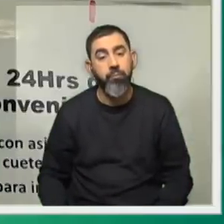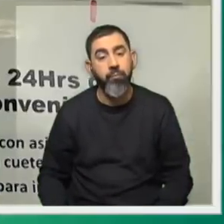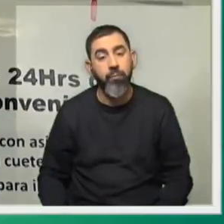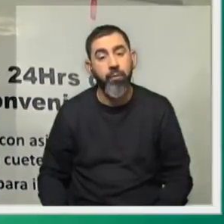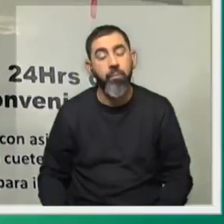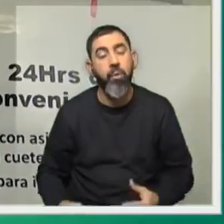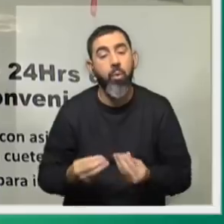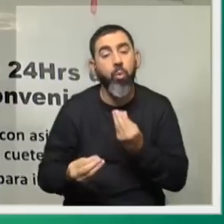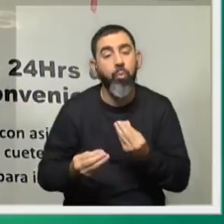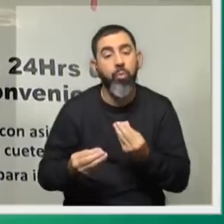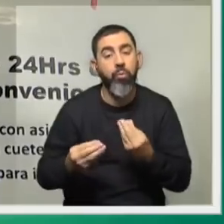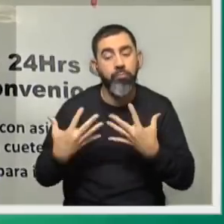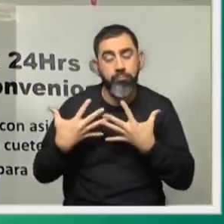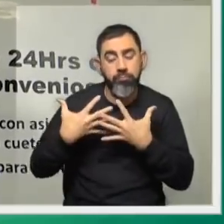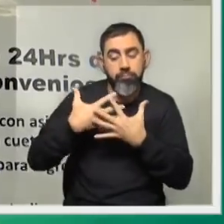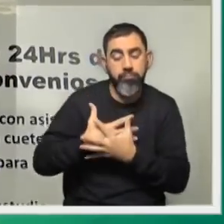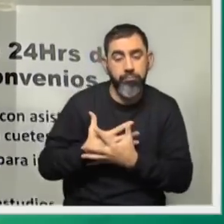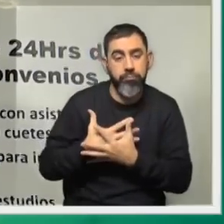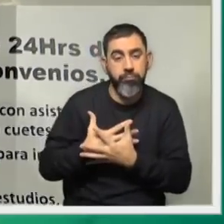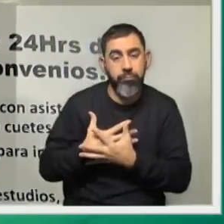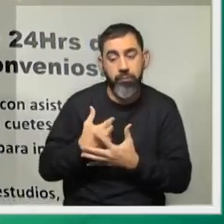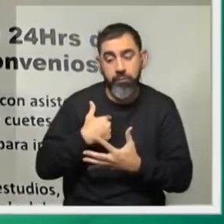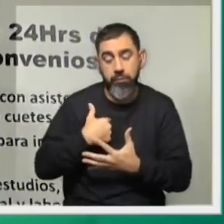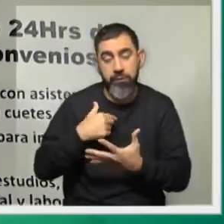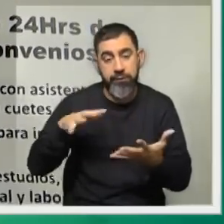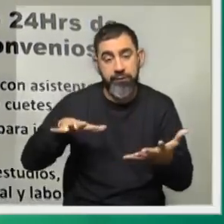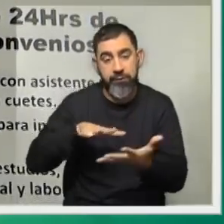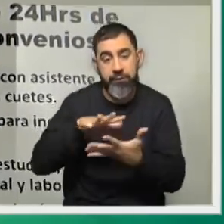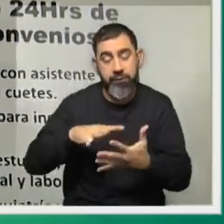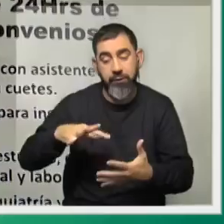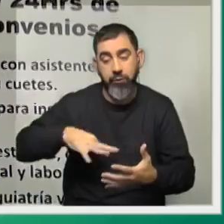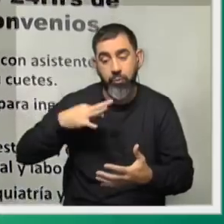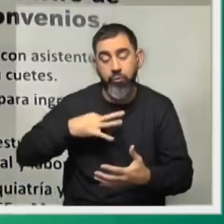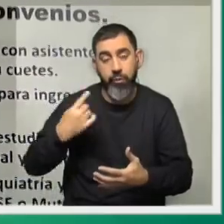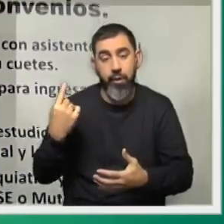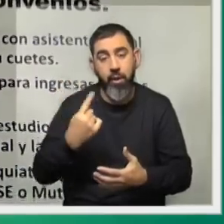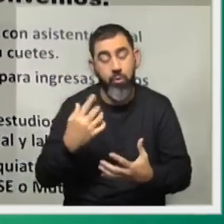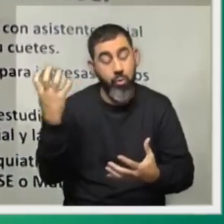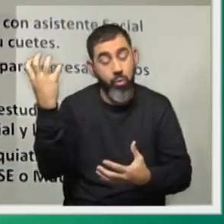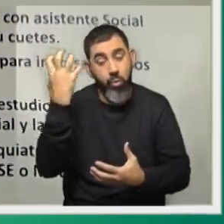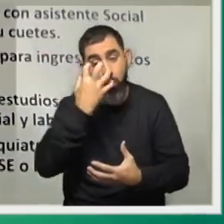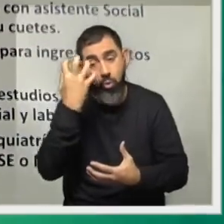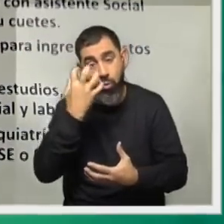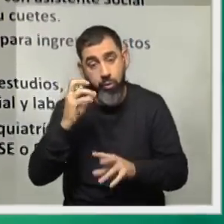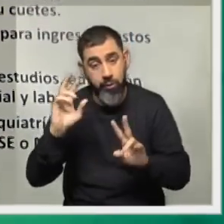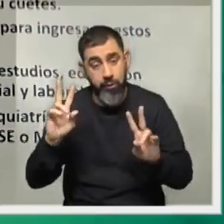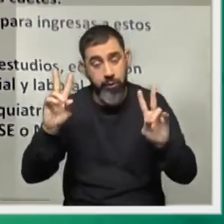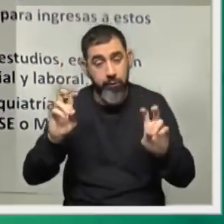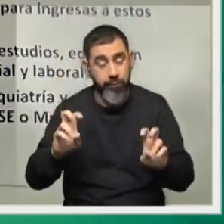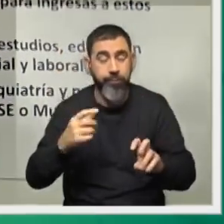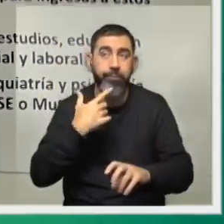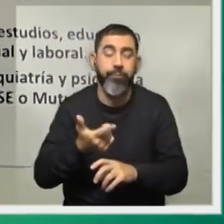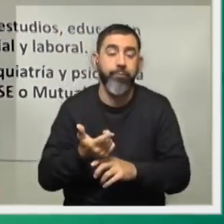cómo trabajar la afectación que nos que nos produce a nosotros las situaciones de vida terribles en términos de bueno